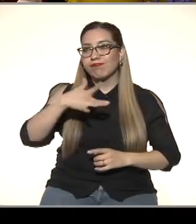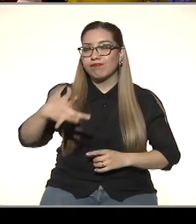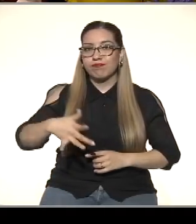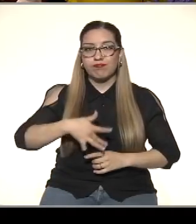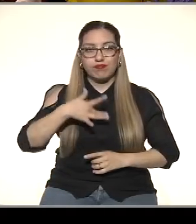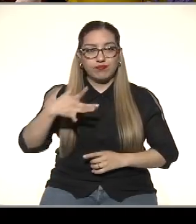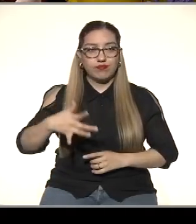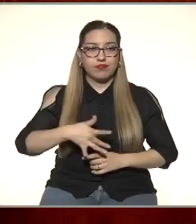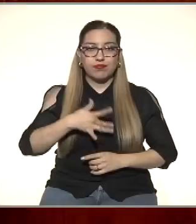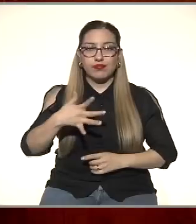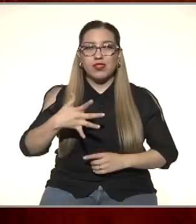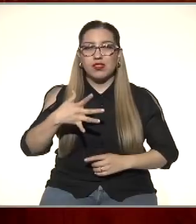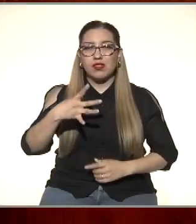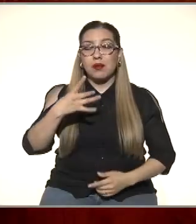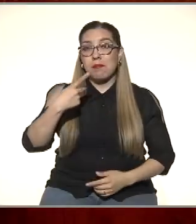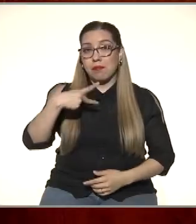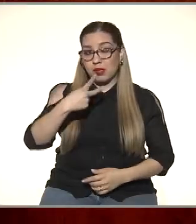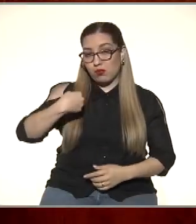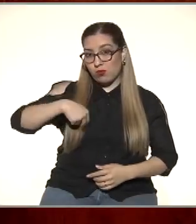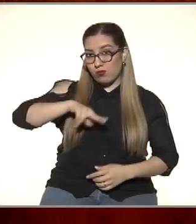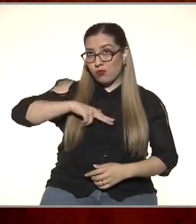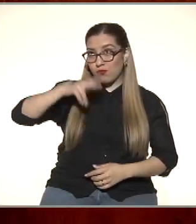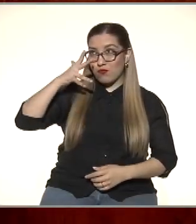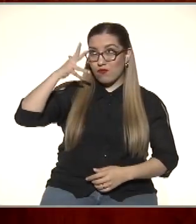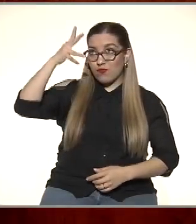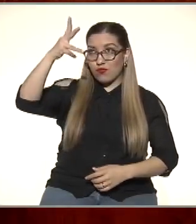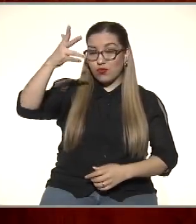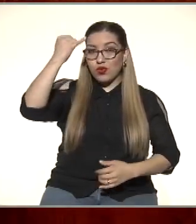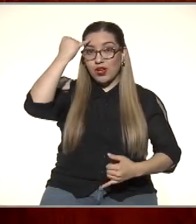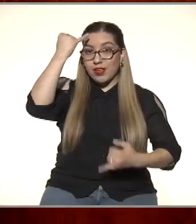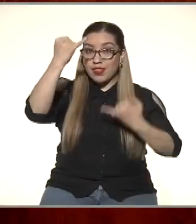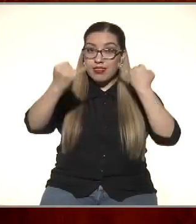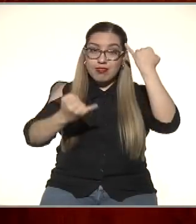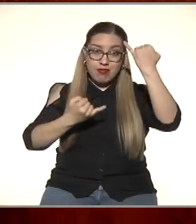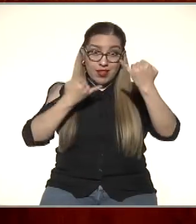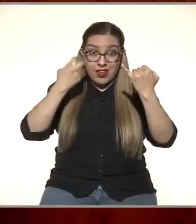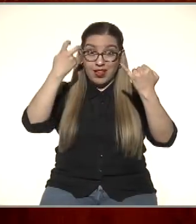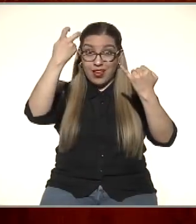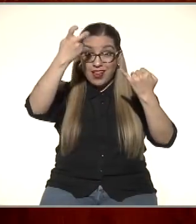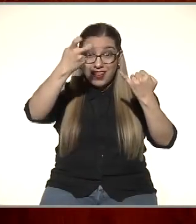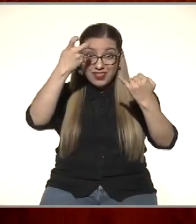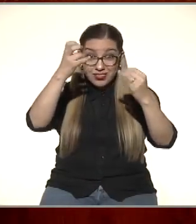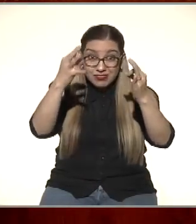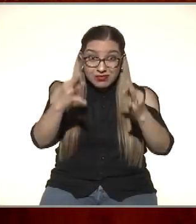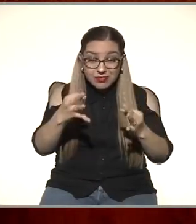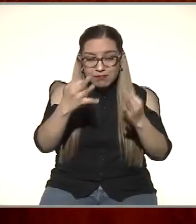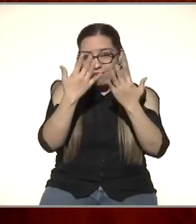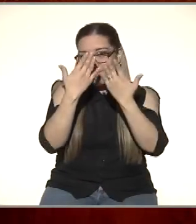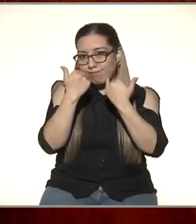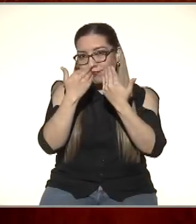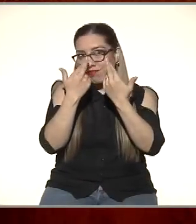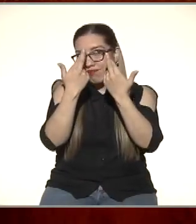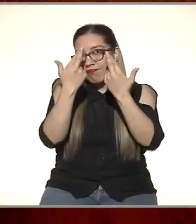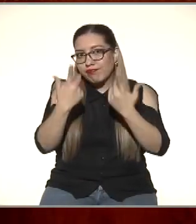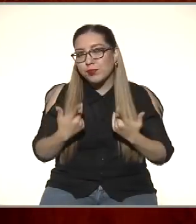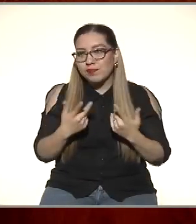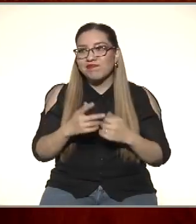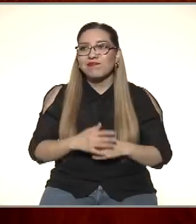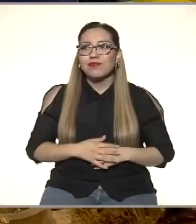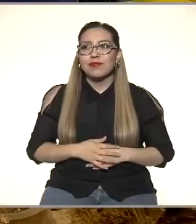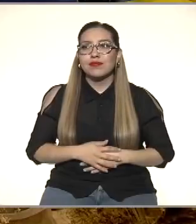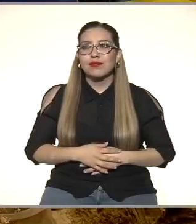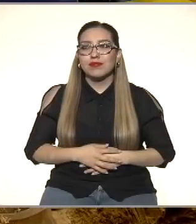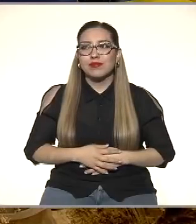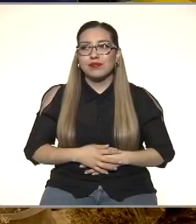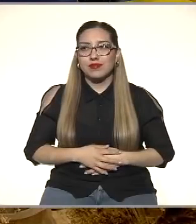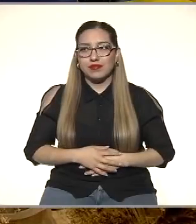construimos en base a idealizaciones. Y entonces eso es muy vulnerable y muy fragmentable, ¿sí? Cuando ocurre esto, lo malo es otra vez, en lugar